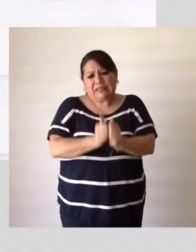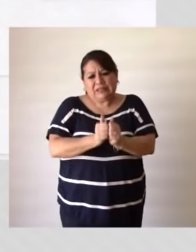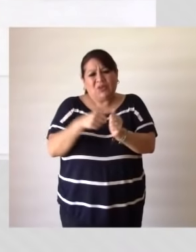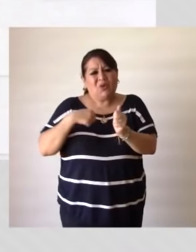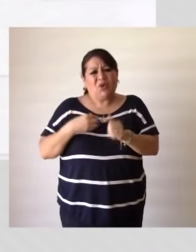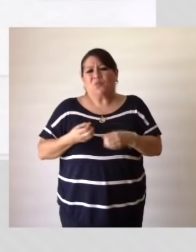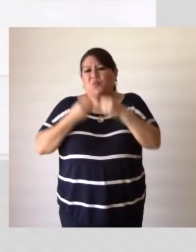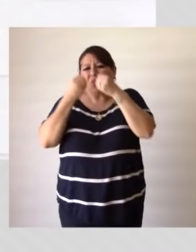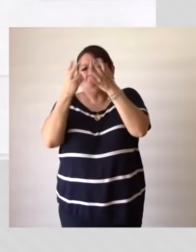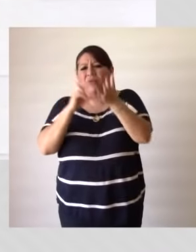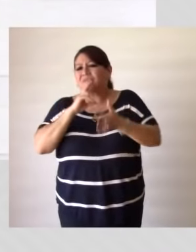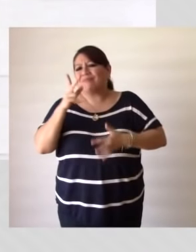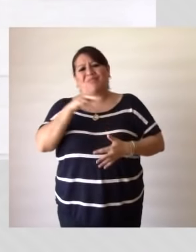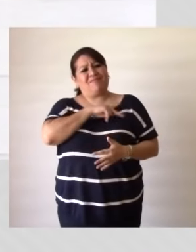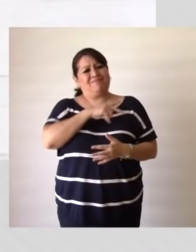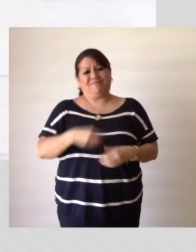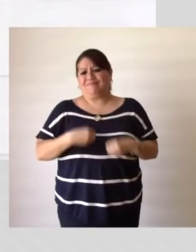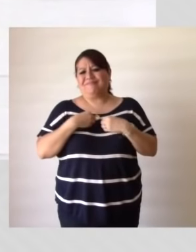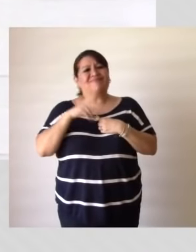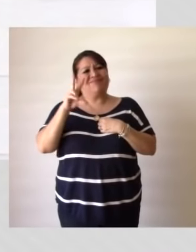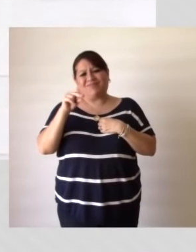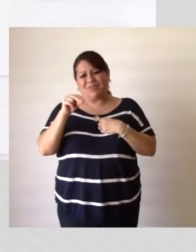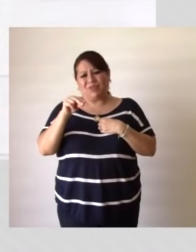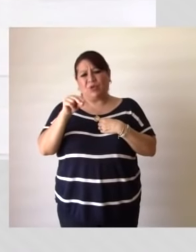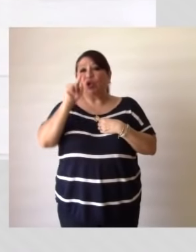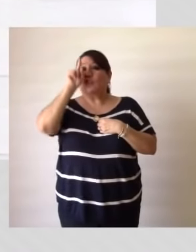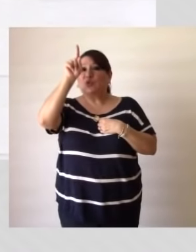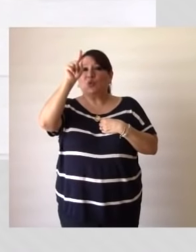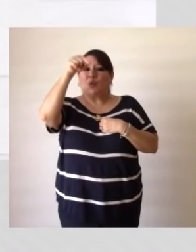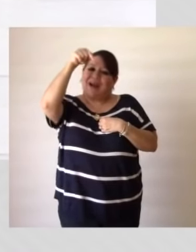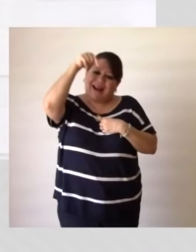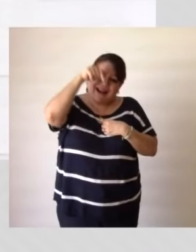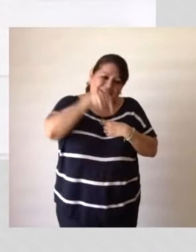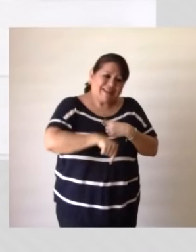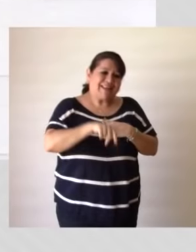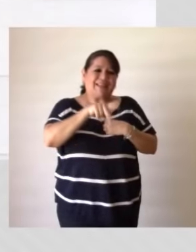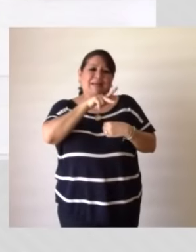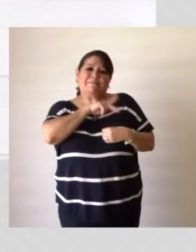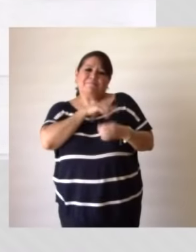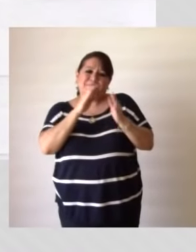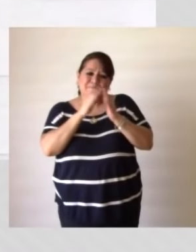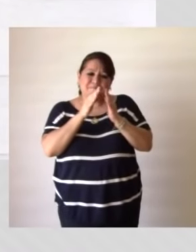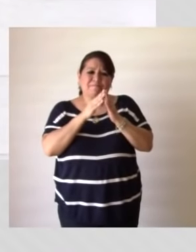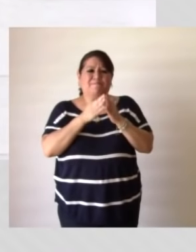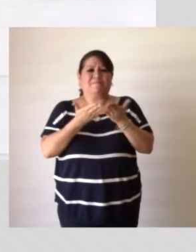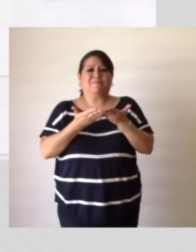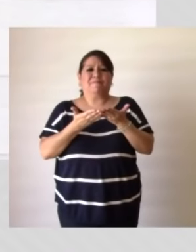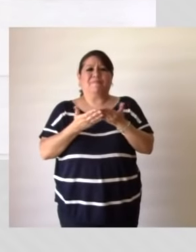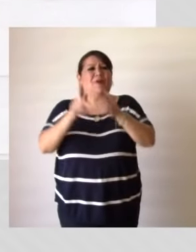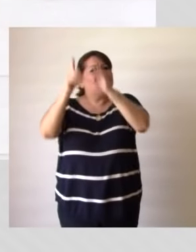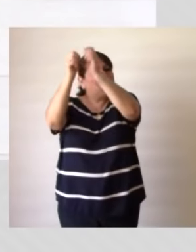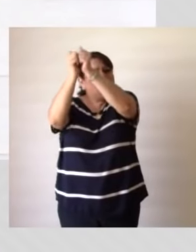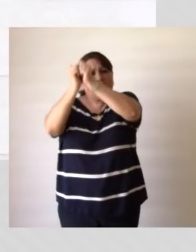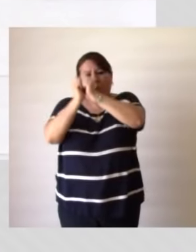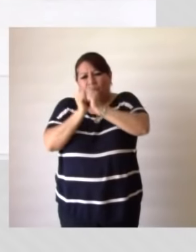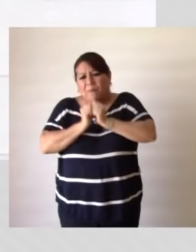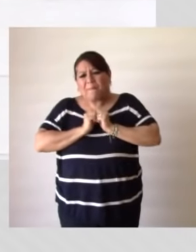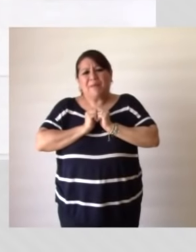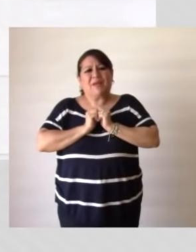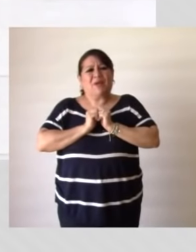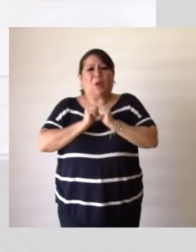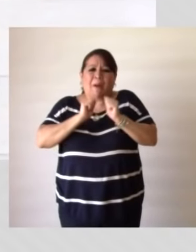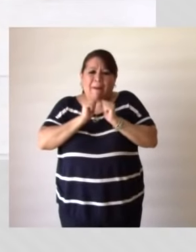tú estás aquí en mi casa con mi familia a pesar de que estamos viendo este servicio en